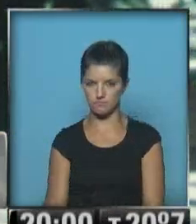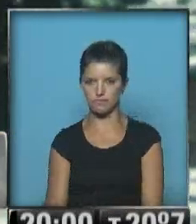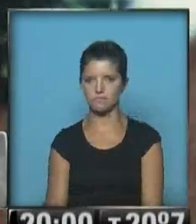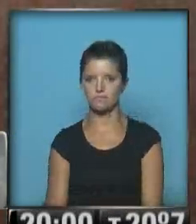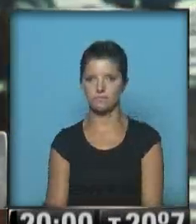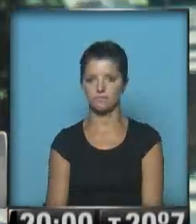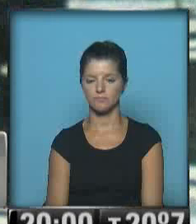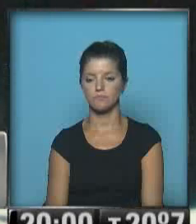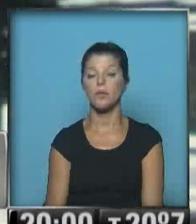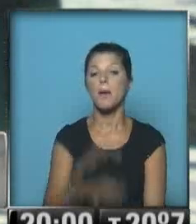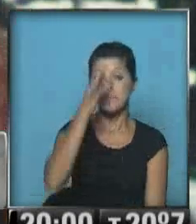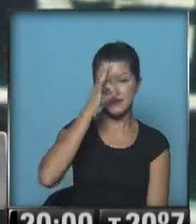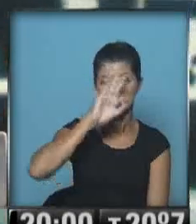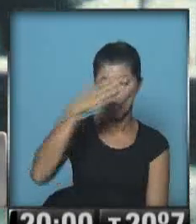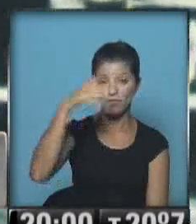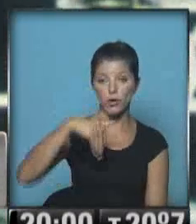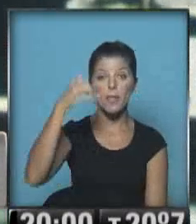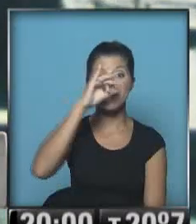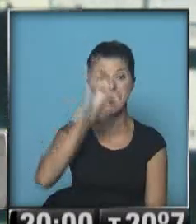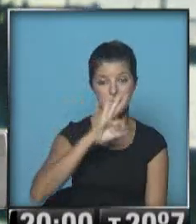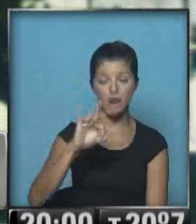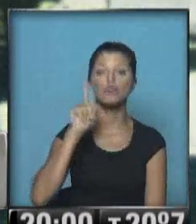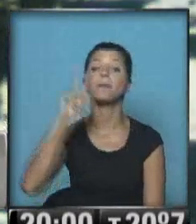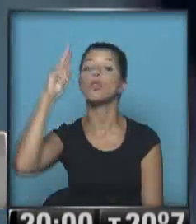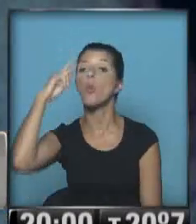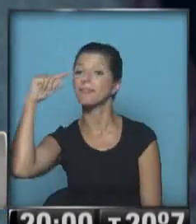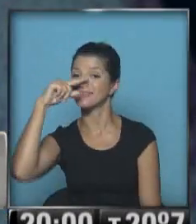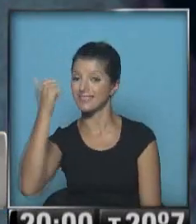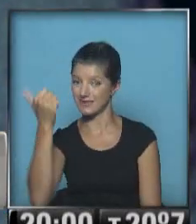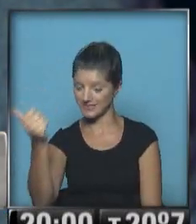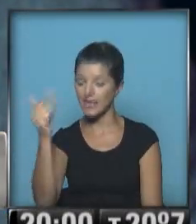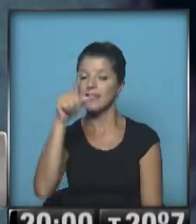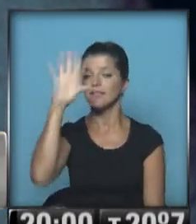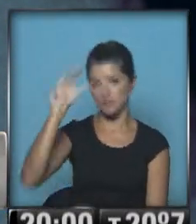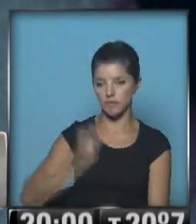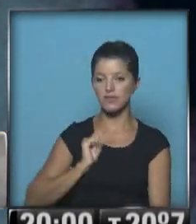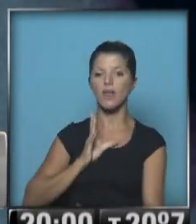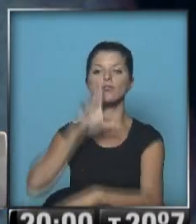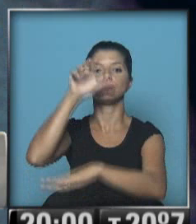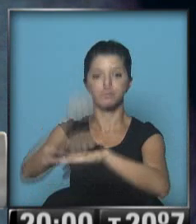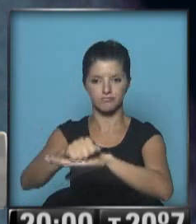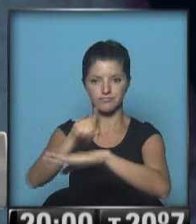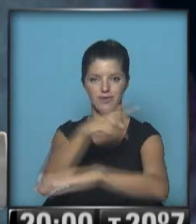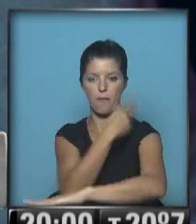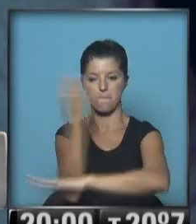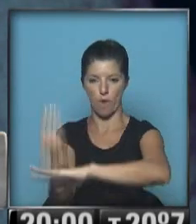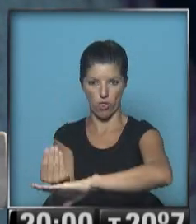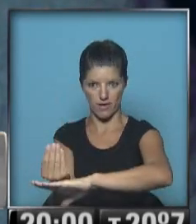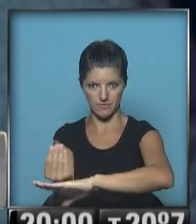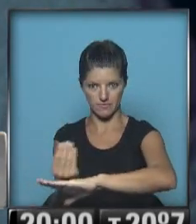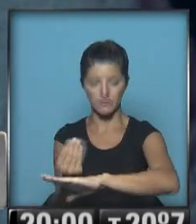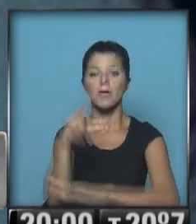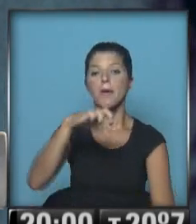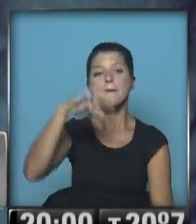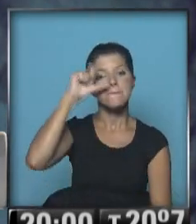agotado 24 de marzo de 1976 los militares acceden el poder Norberto perusoti